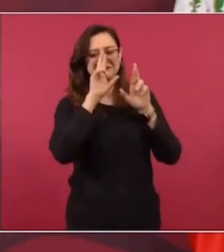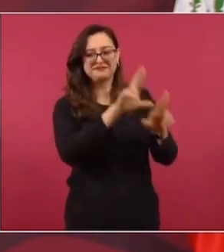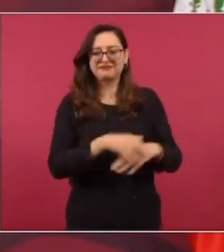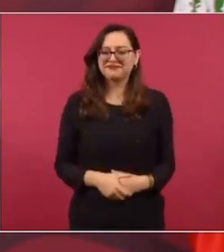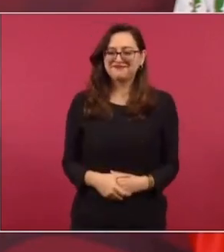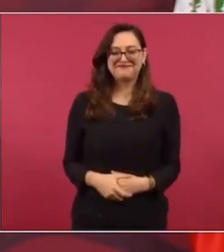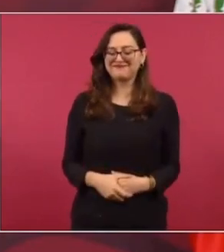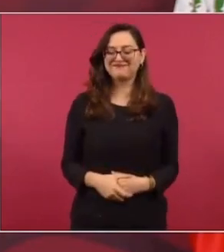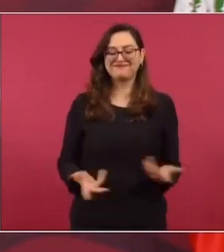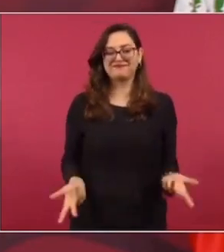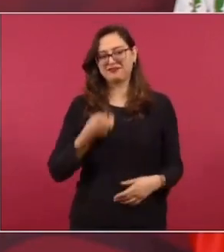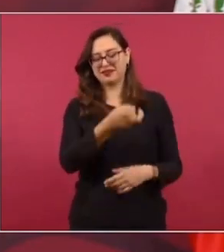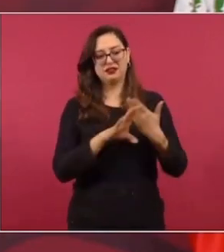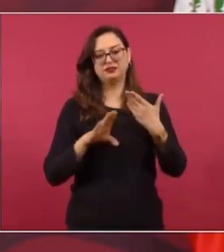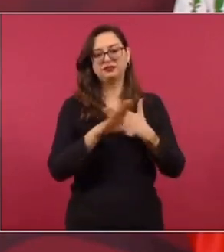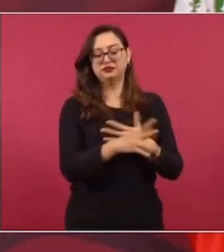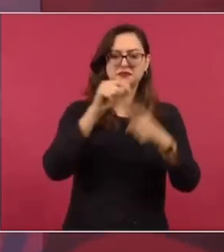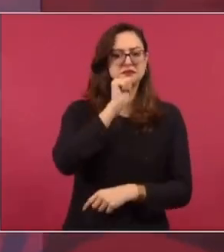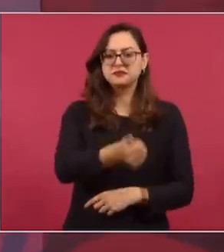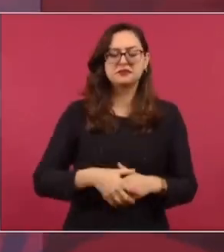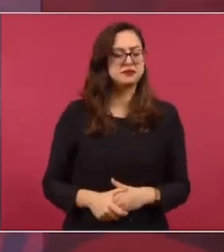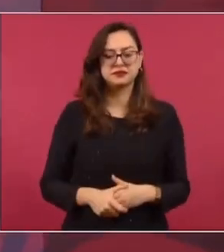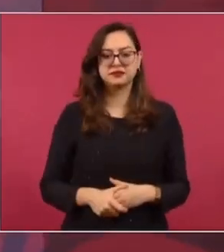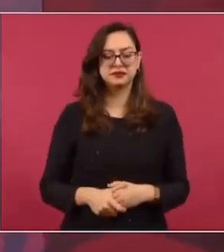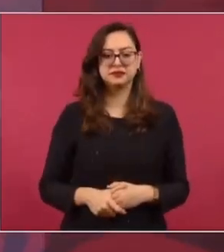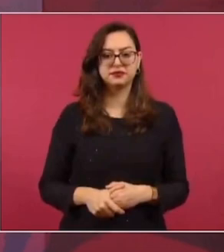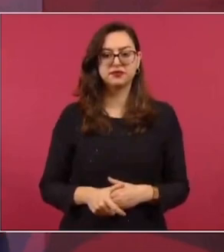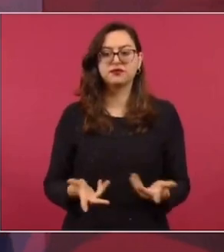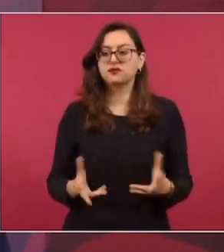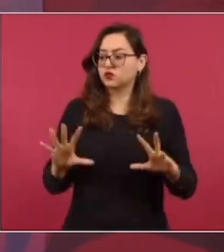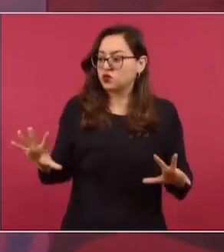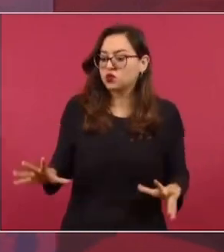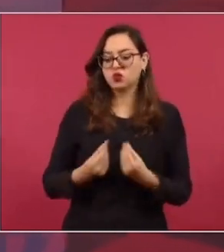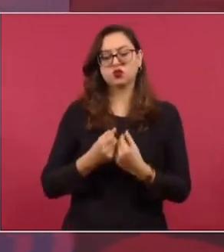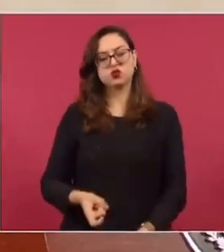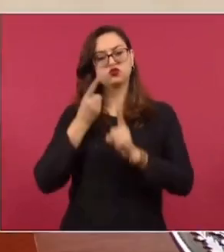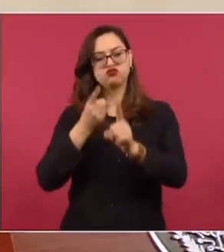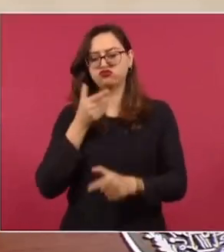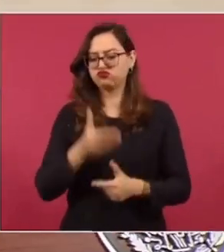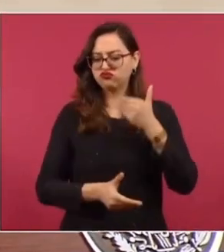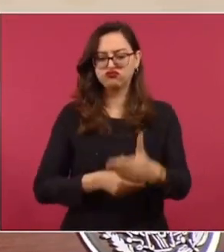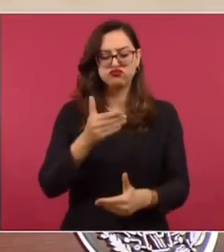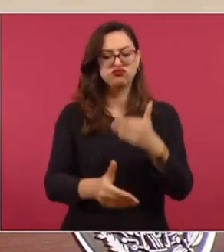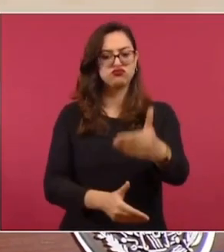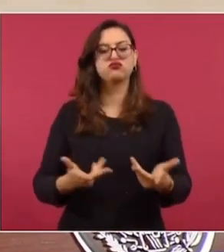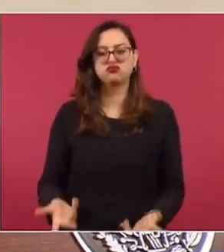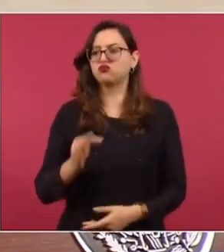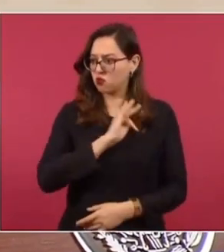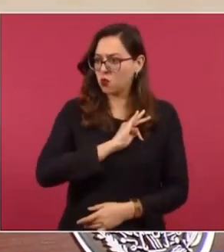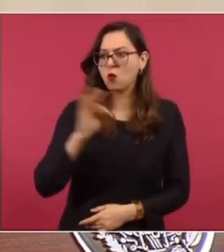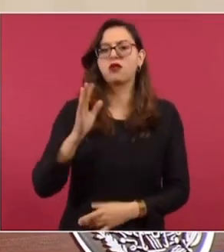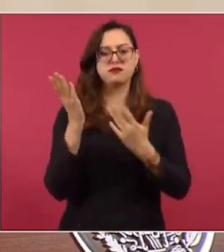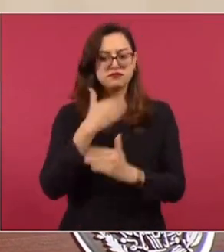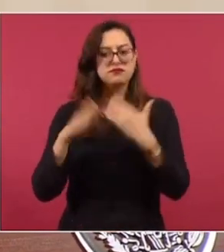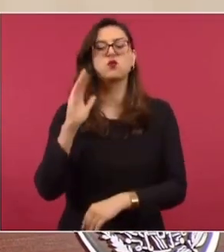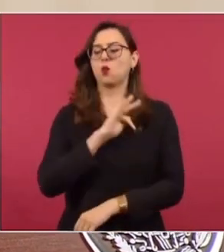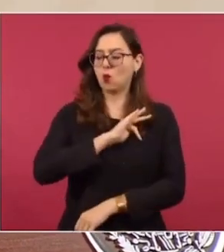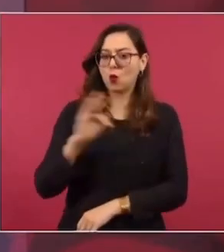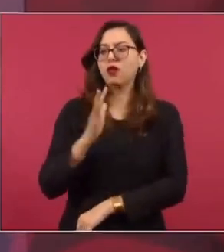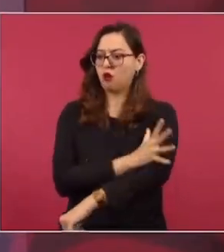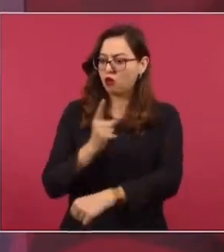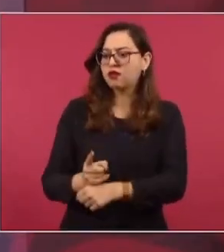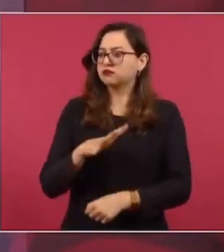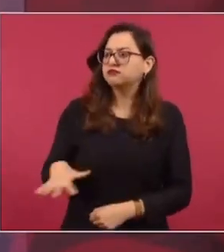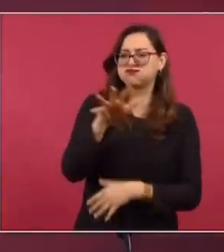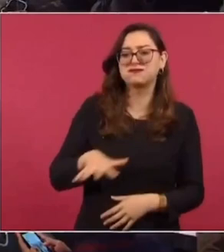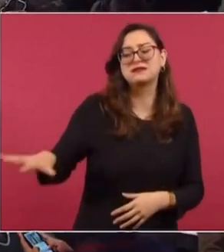igual de importante que el castigo a los corruptos. Y que logremos hacia adelante, porque además se puede, porque el pueblo de México es un pueblo honesto, desterrar